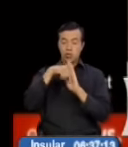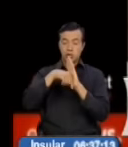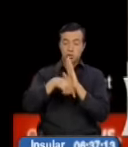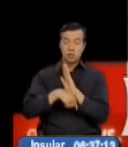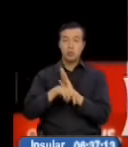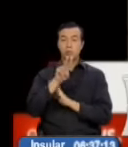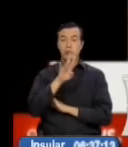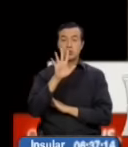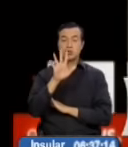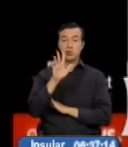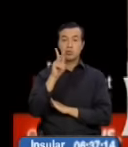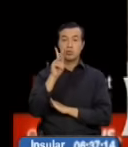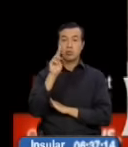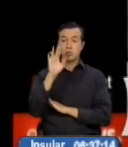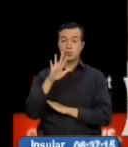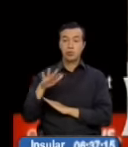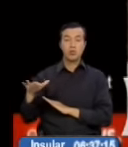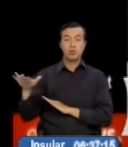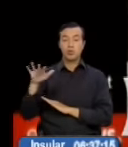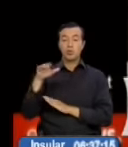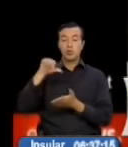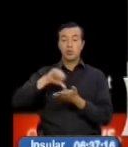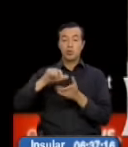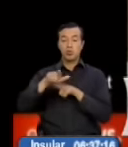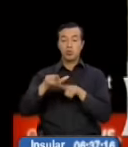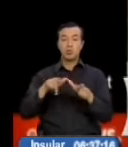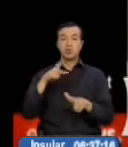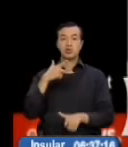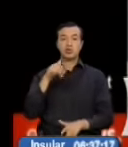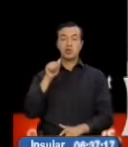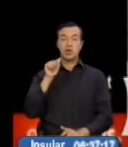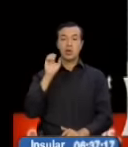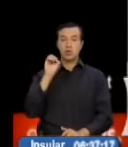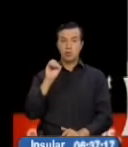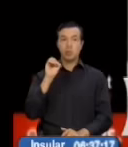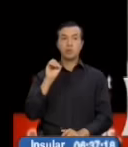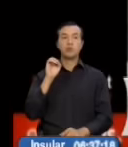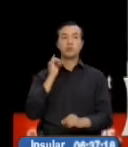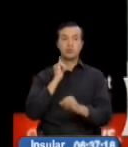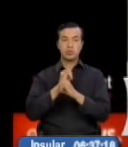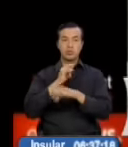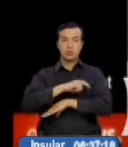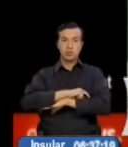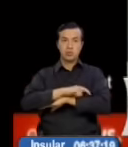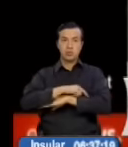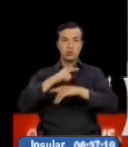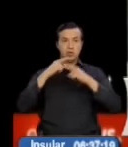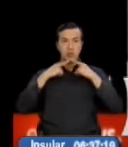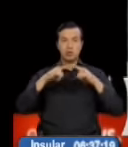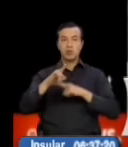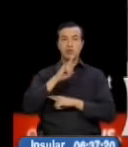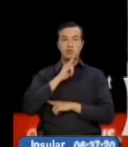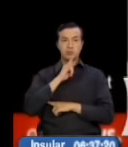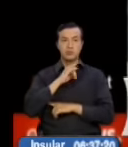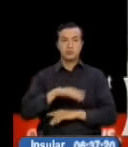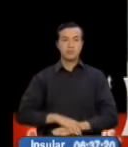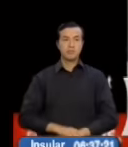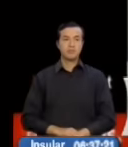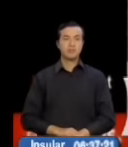a 25 kilómetros al oeste de la localidad de Chauk. Esto según el Servicio Geológico de Estados